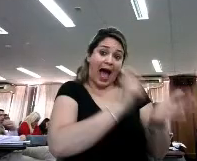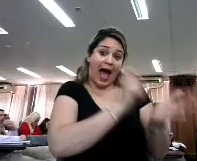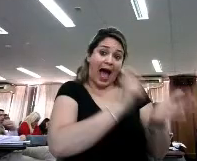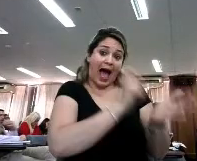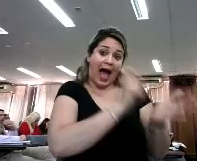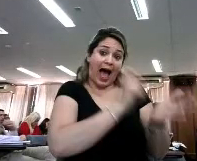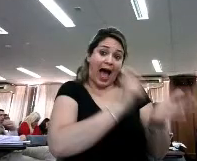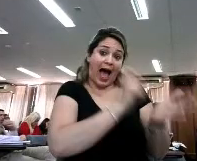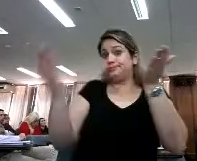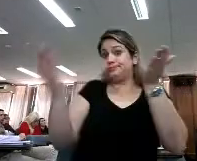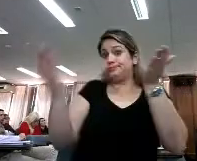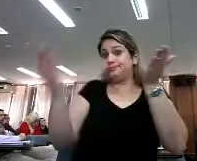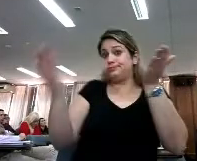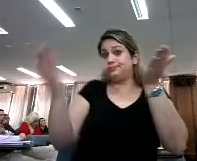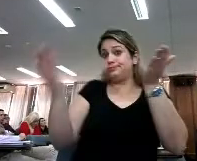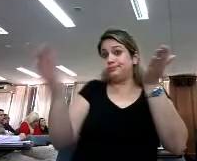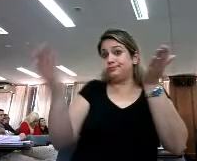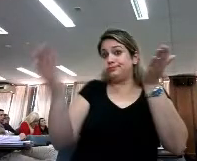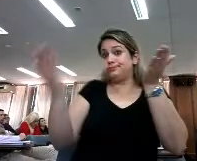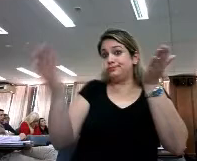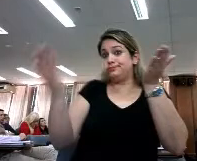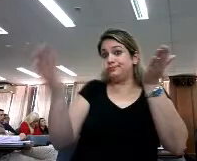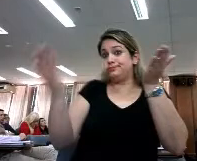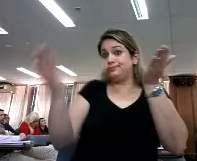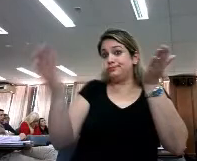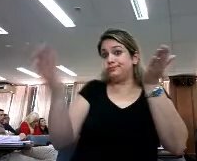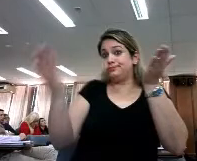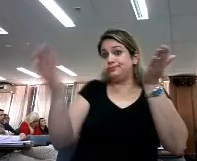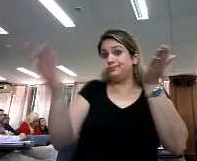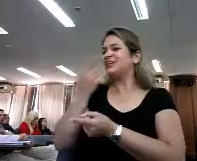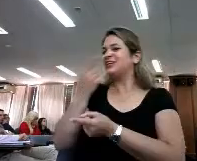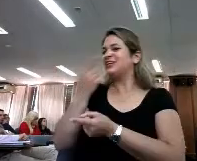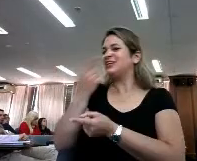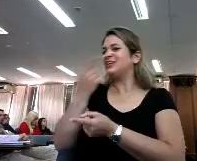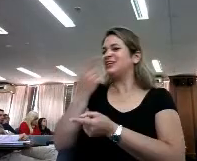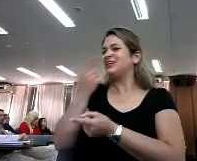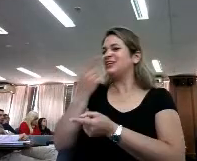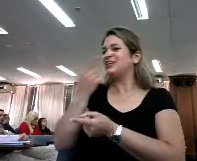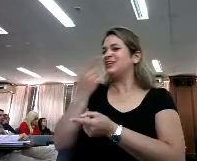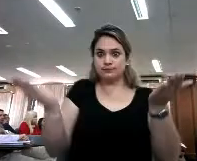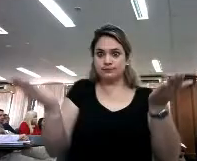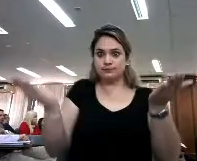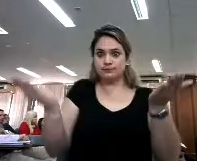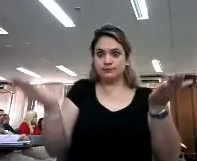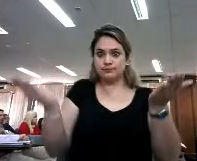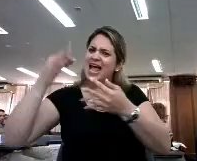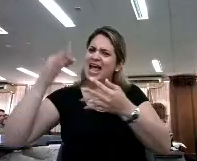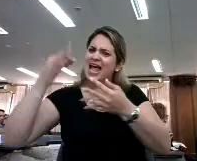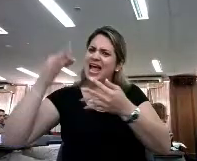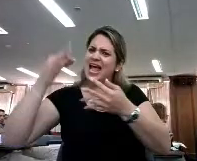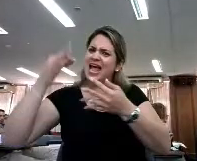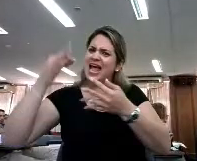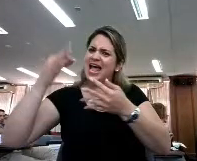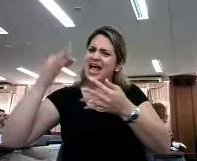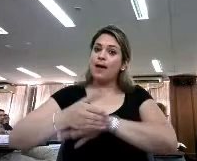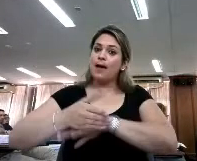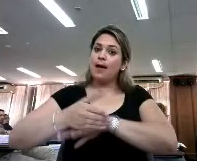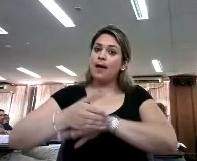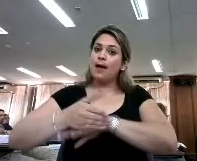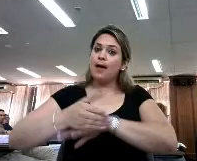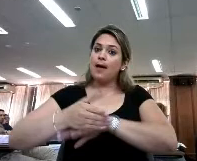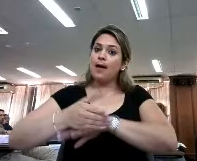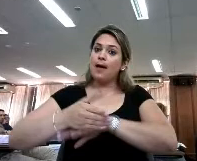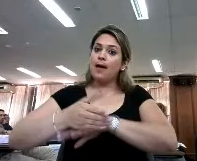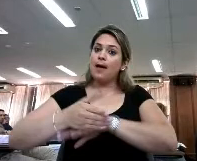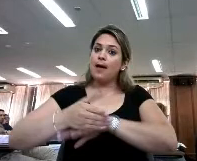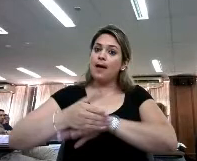usuarios con determinadas características puedan acceder a la obra sin necesidad de pedir autorización. Ese contrapeso es lo que